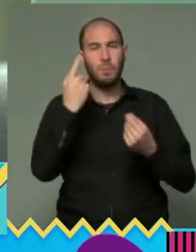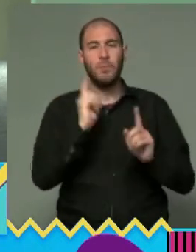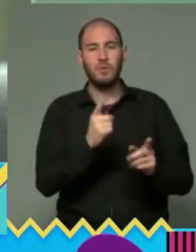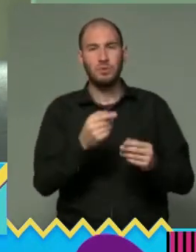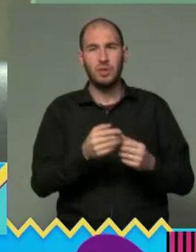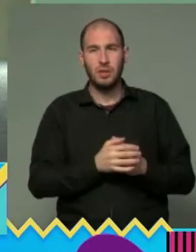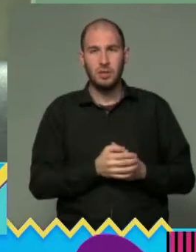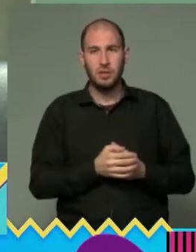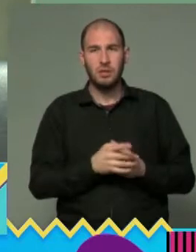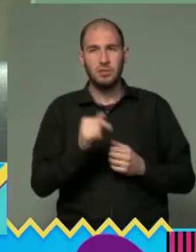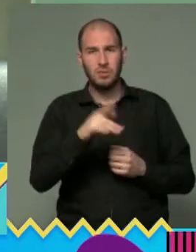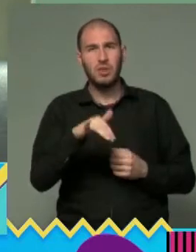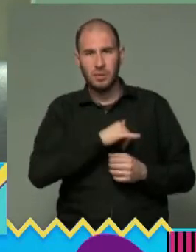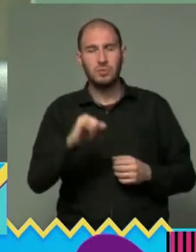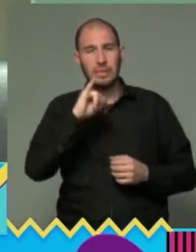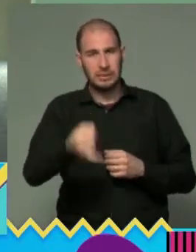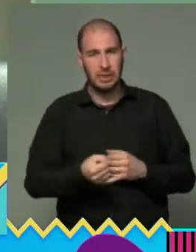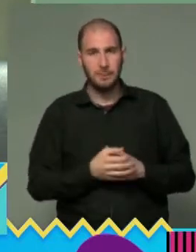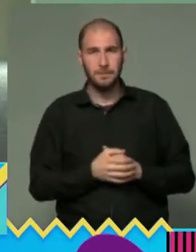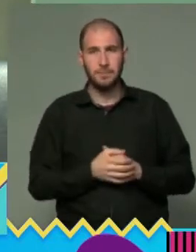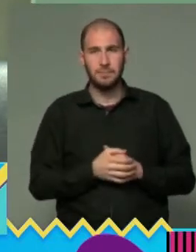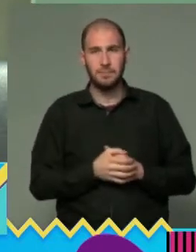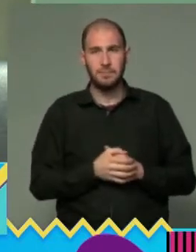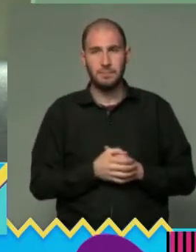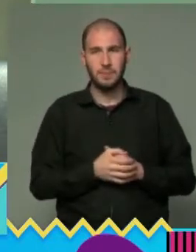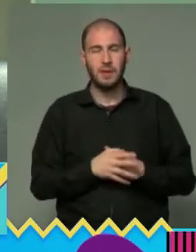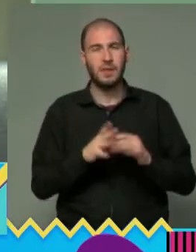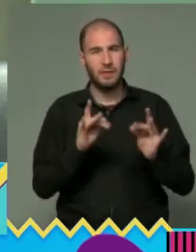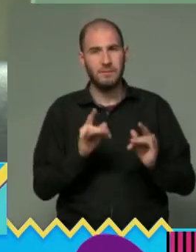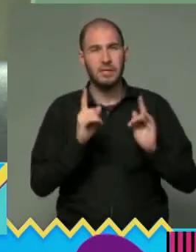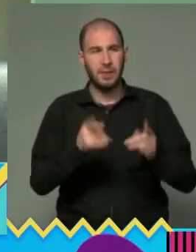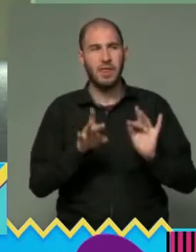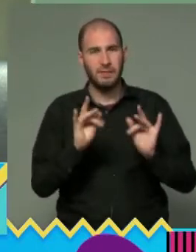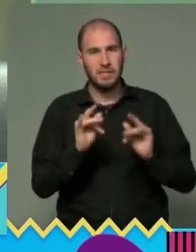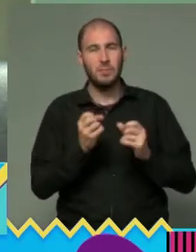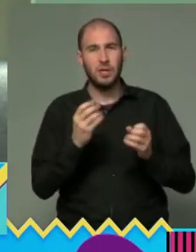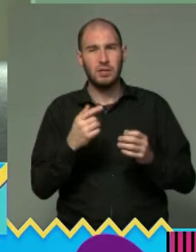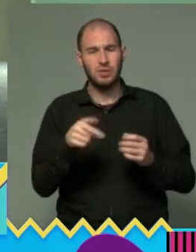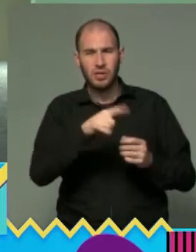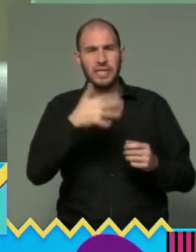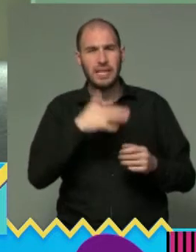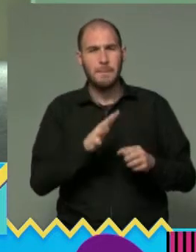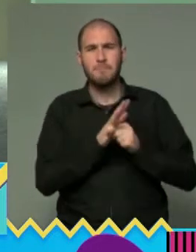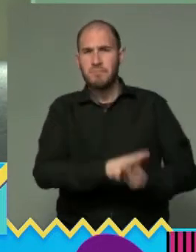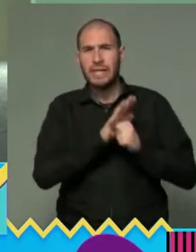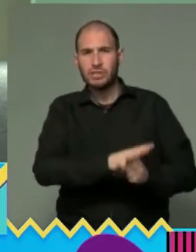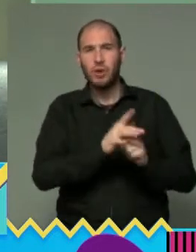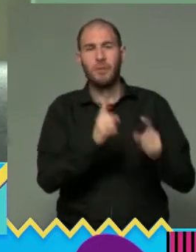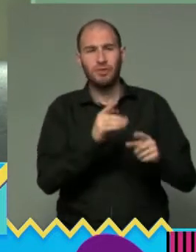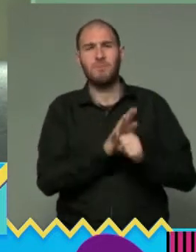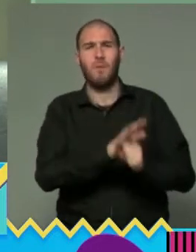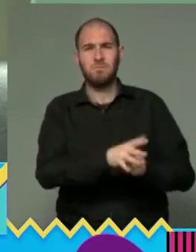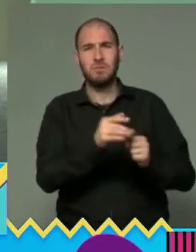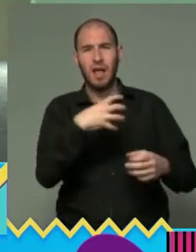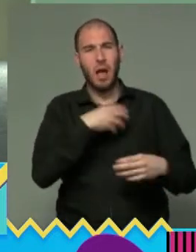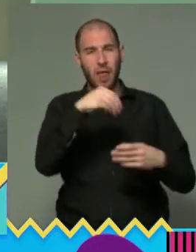docentes y las docentes hacen las denuncias. Es difícil también porque yo quiero que entendamos el nivel de presión que le estamos poniendo a la docencia en